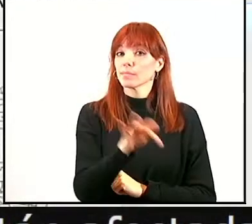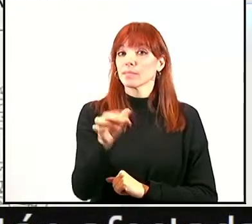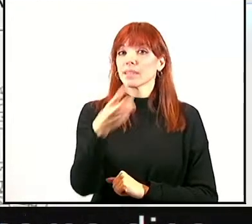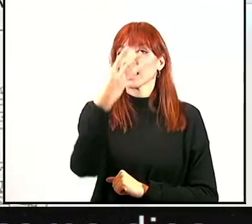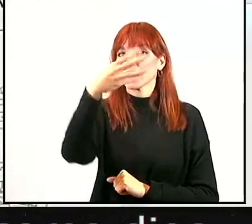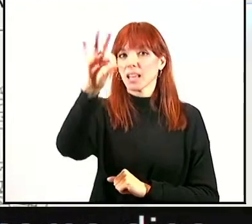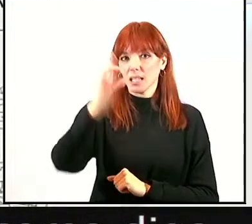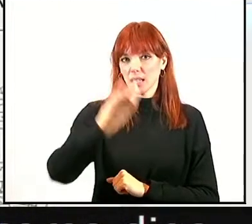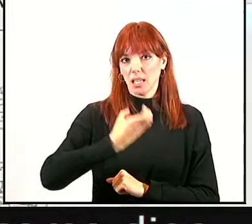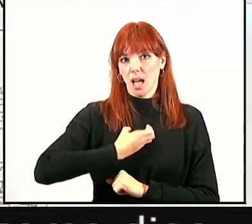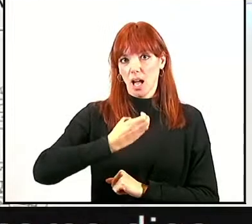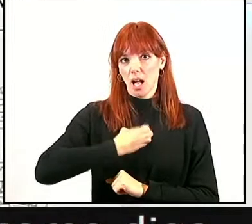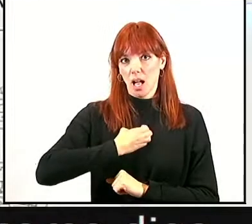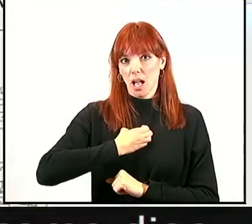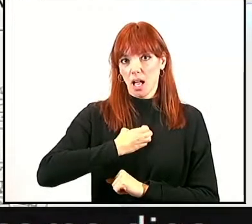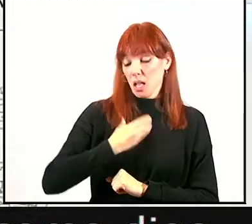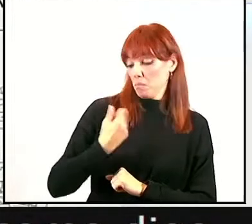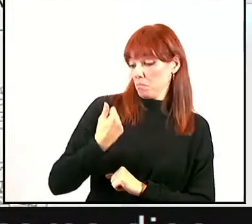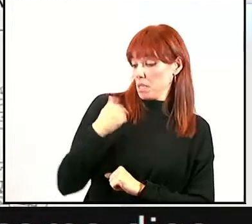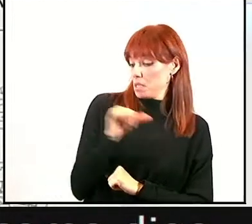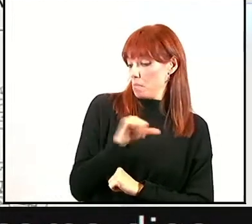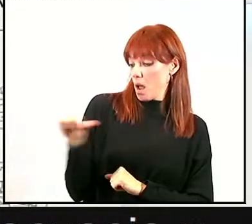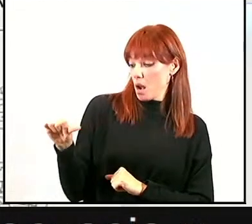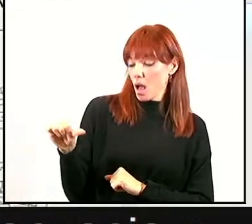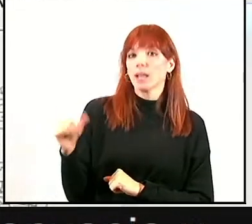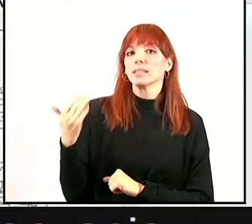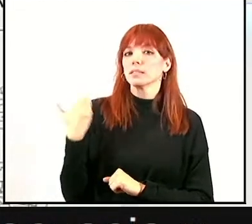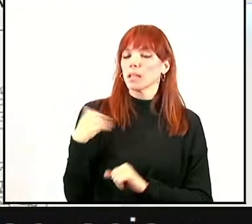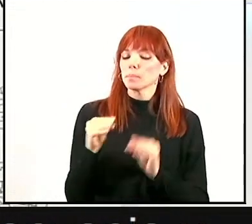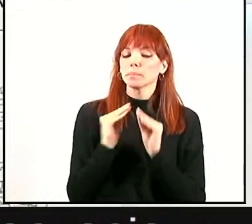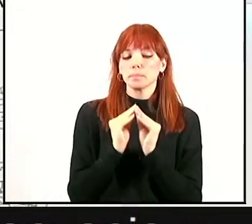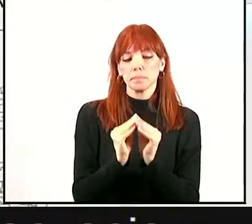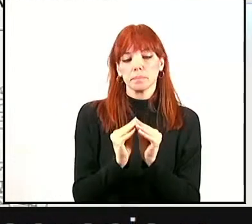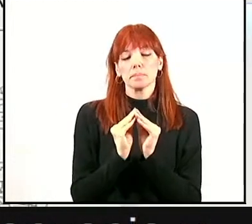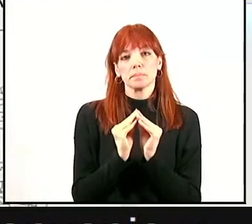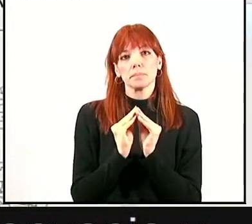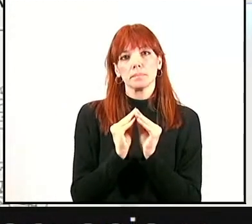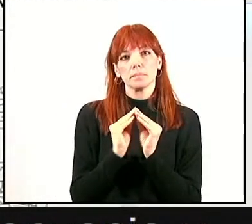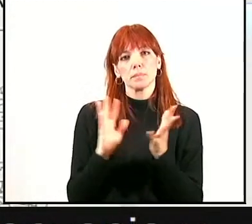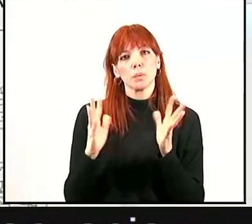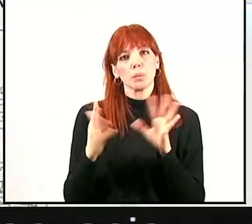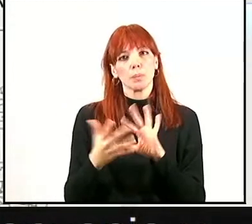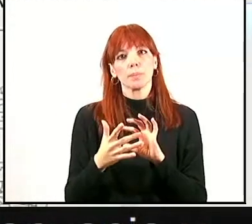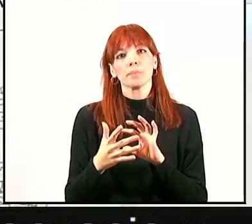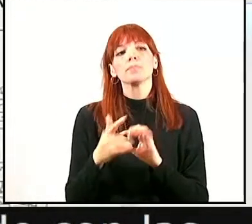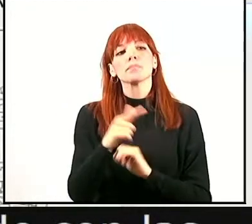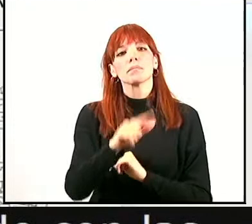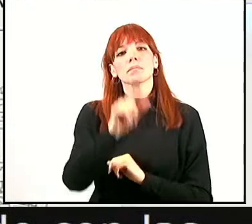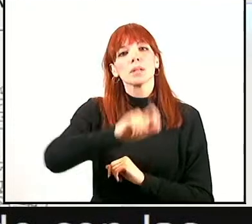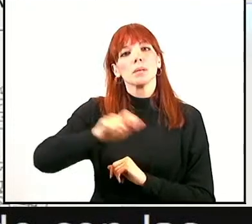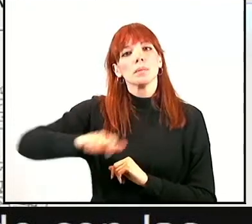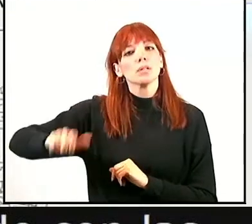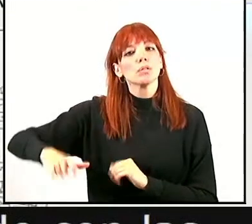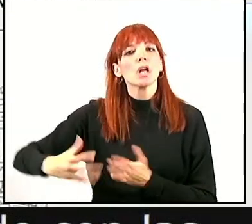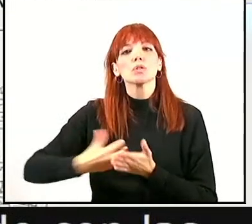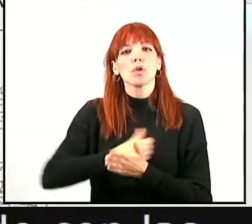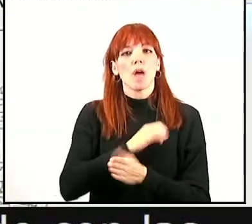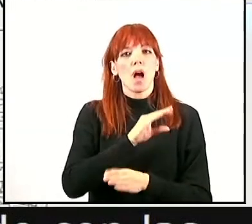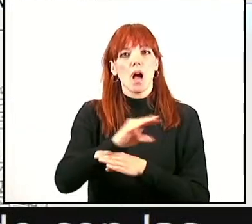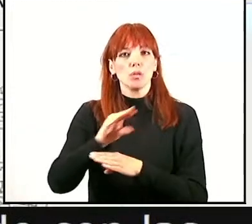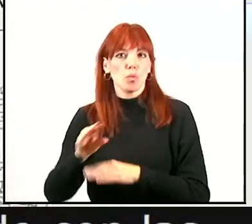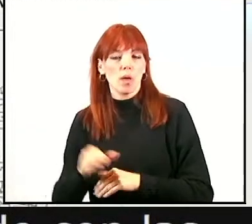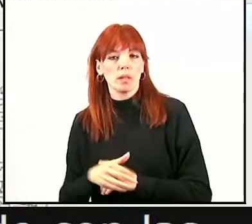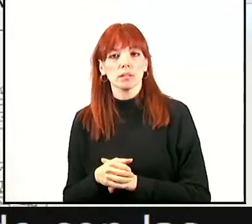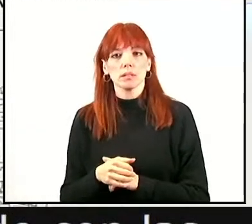que han firmado el convenio y desde la semana pasada ya están tramitando con las personas afectadas todo este tipo de ayudas, que